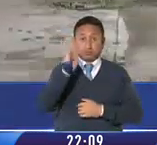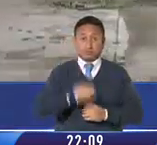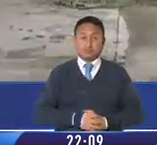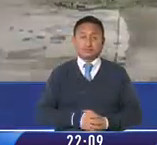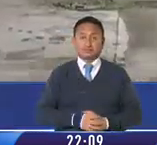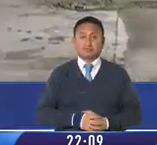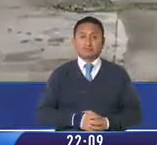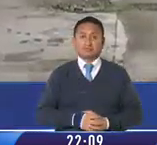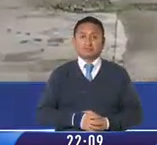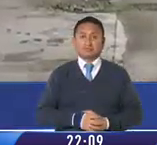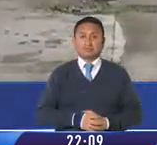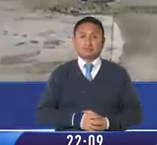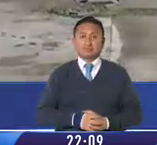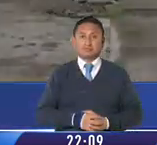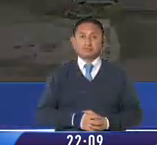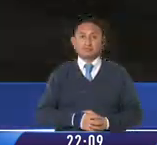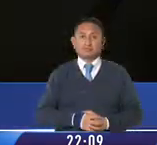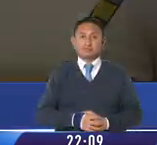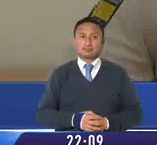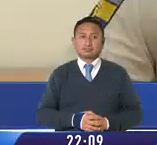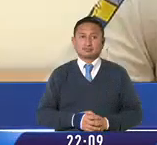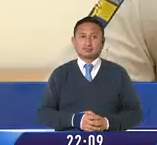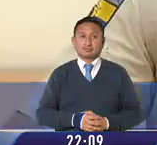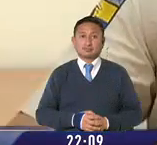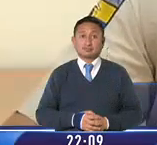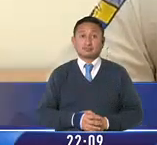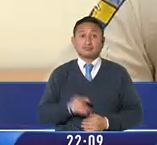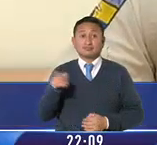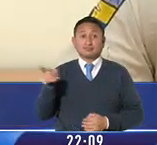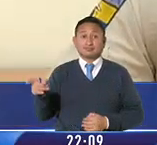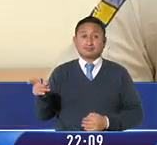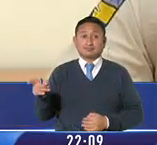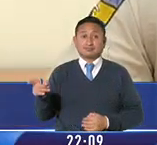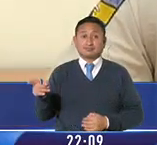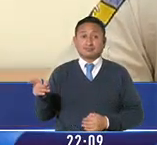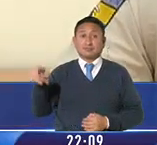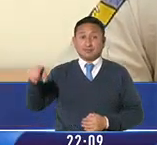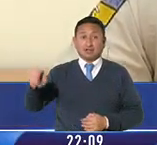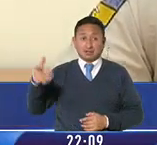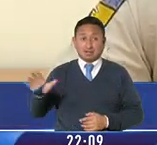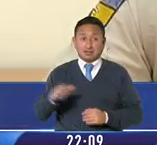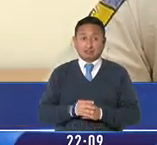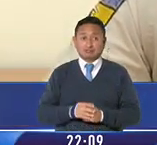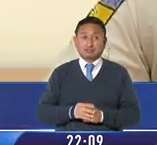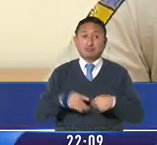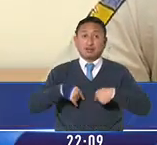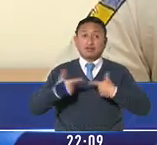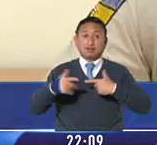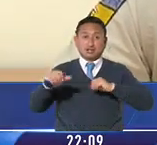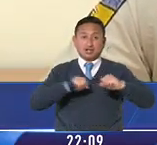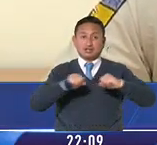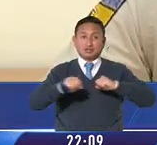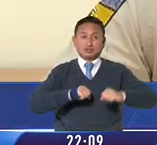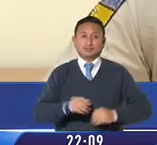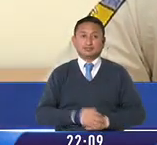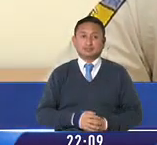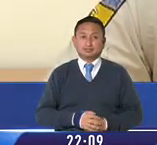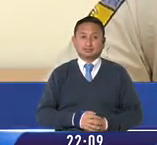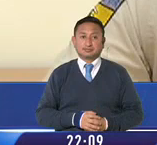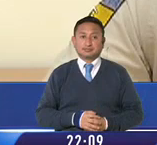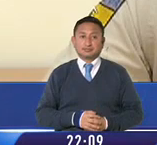a ese lugar. Ahí fue donde nosotros bajamos un poquito nuestras operaciones policiales, por cuanto las 6 motos